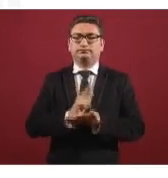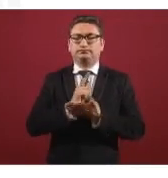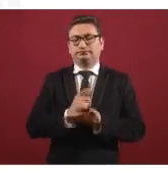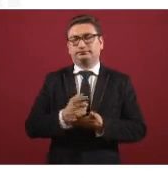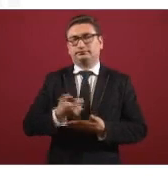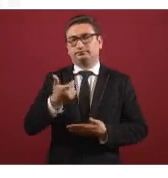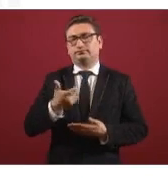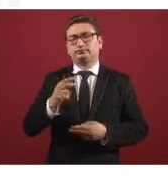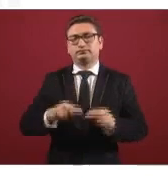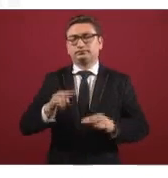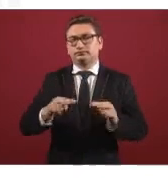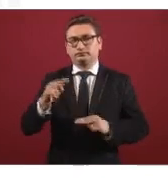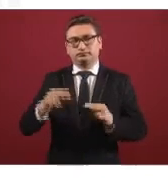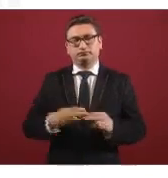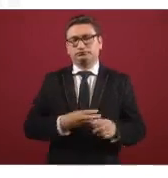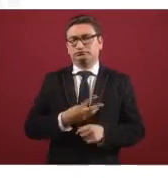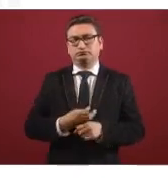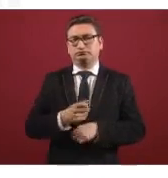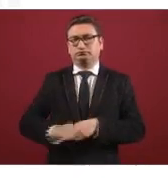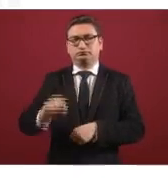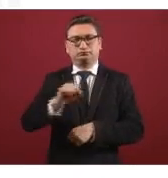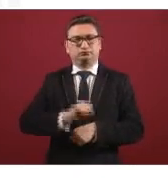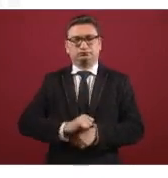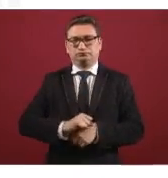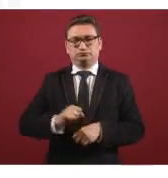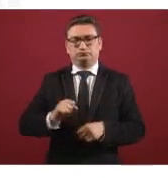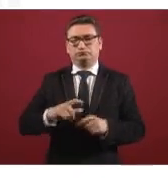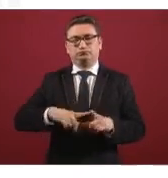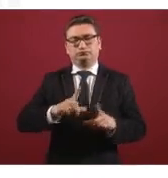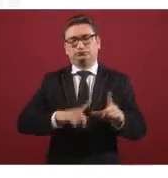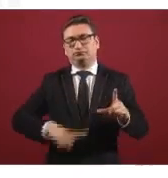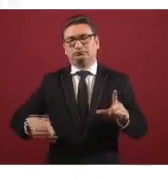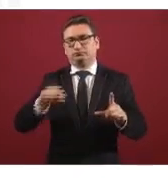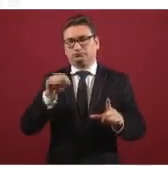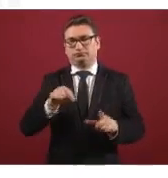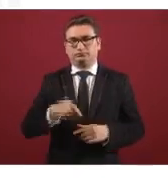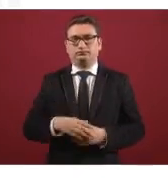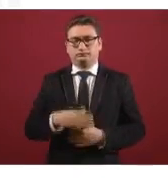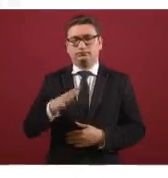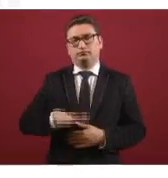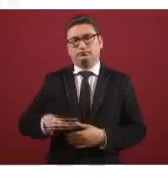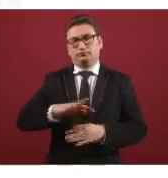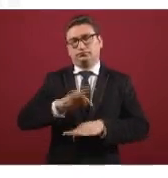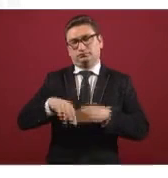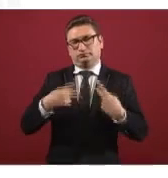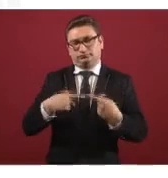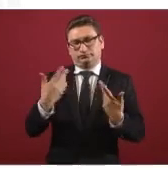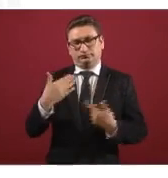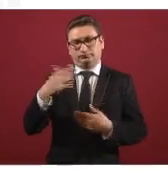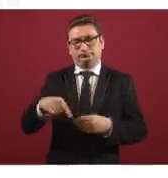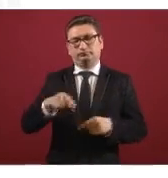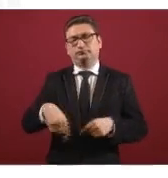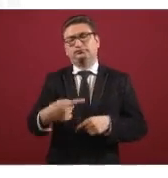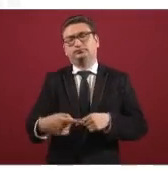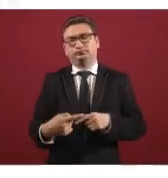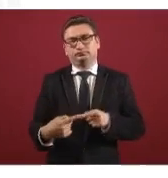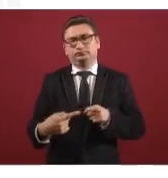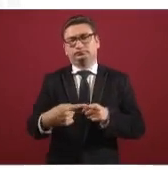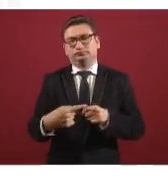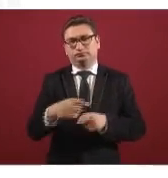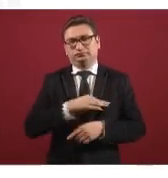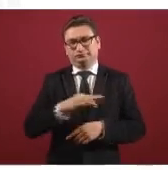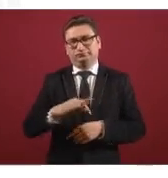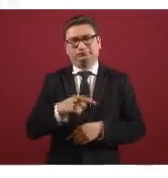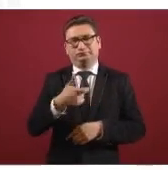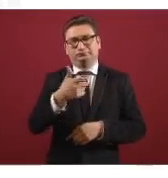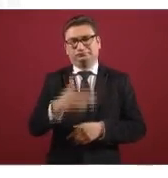más alto ya por tercera semana en todo el país, para que mis paisanos pues nomás se crucen a la otra esquina y